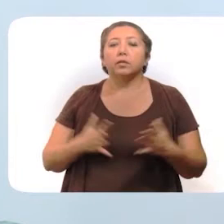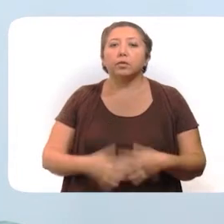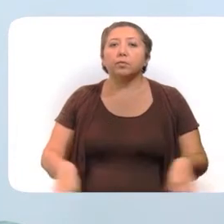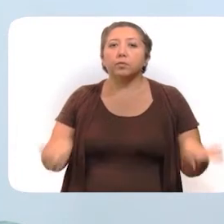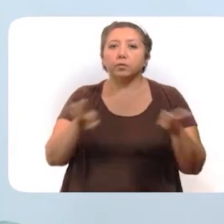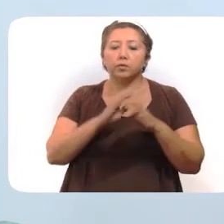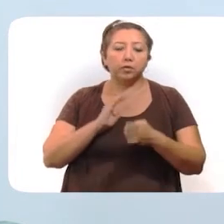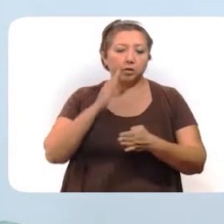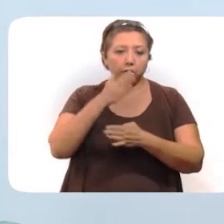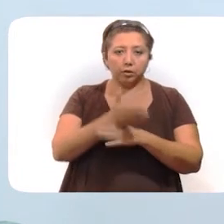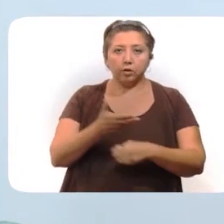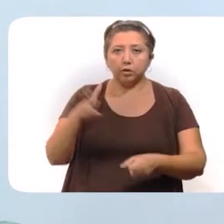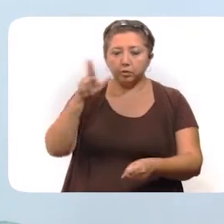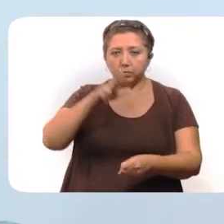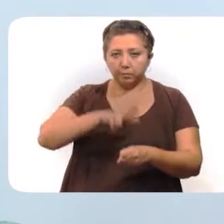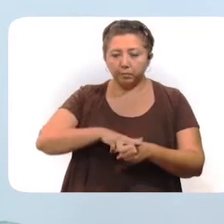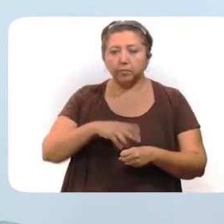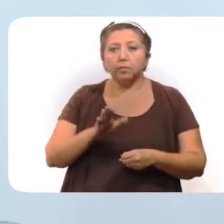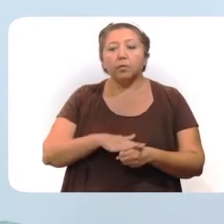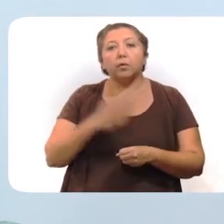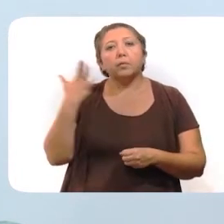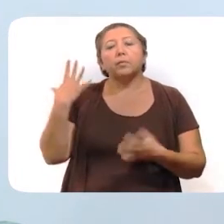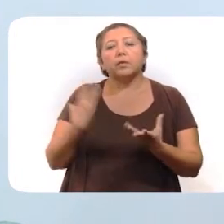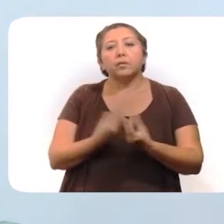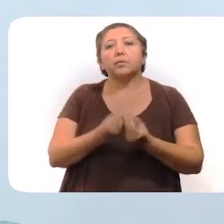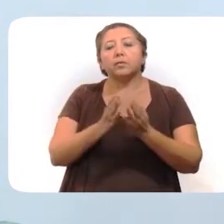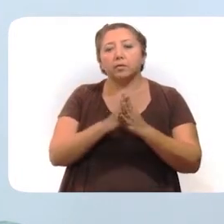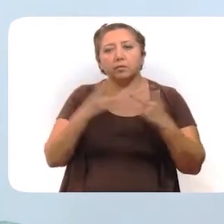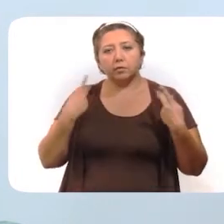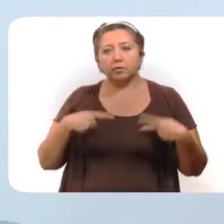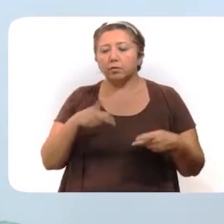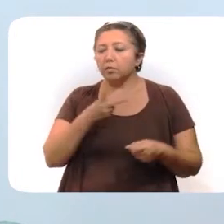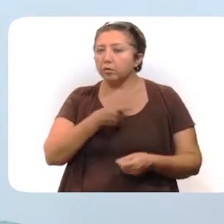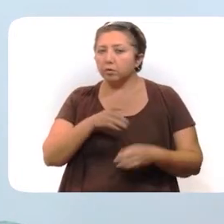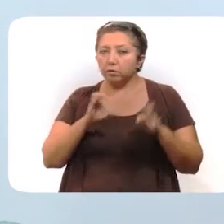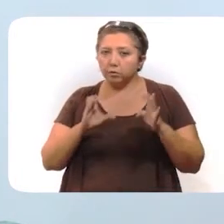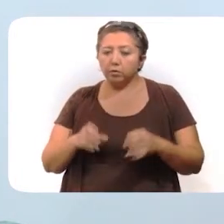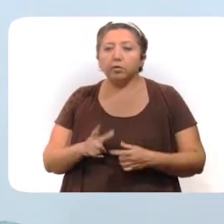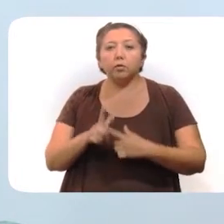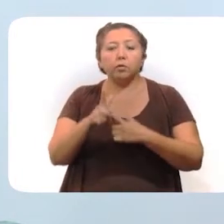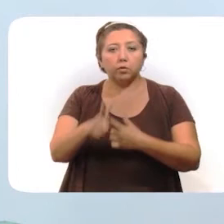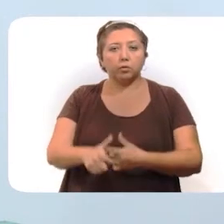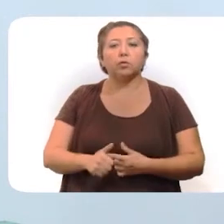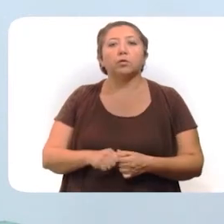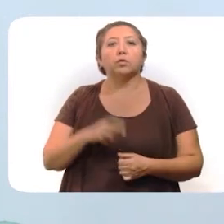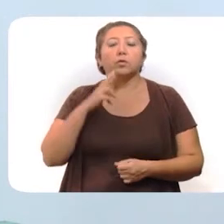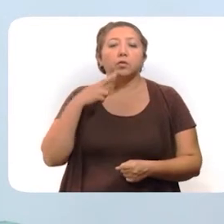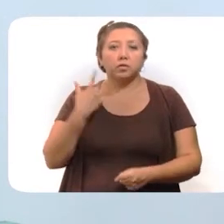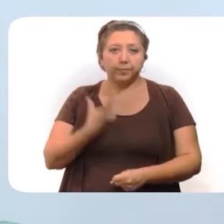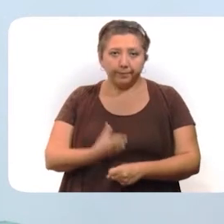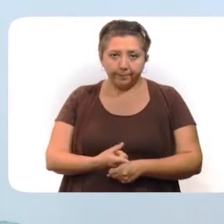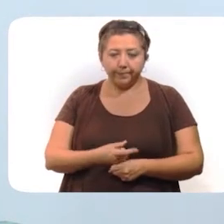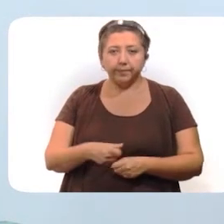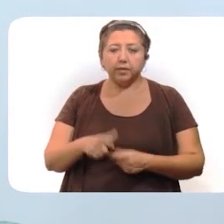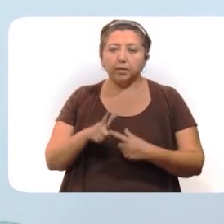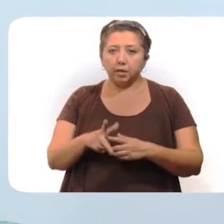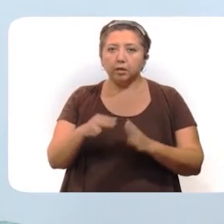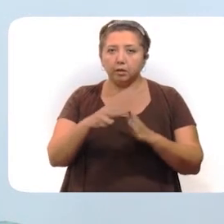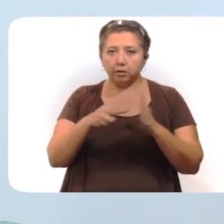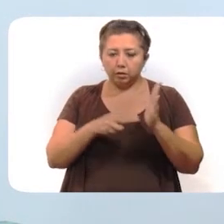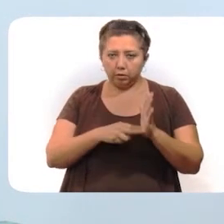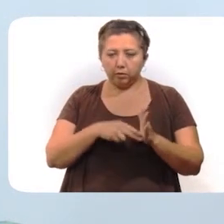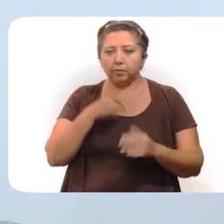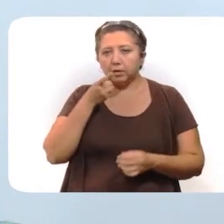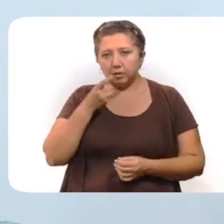importante en los ingresos hospitalarios, por lo que pedimos a la población no bajar la guardia y continuar actuando con responsabilidad y siguiendo las